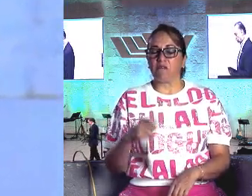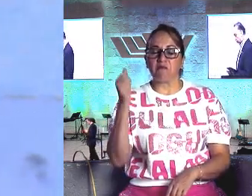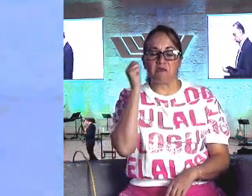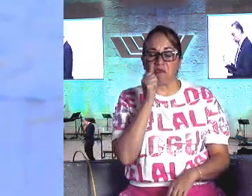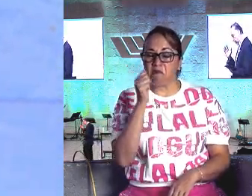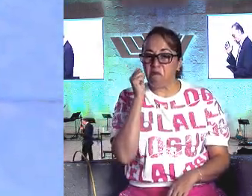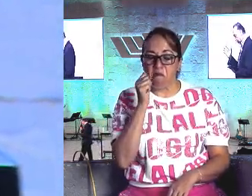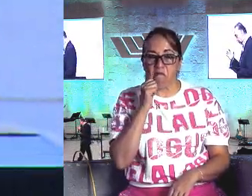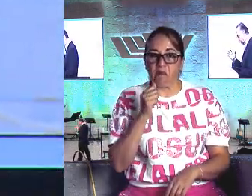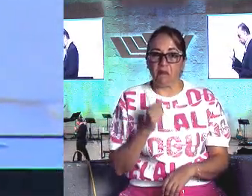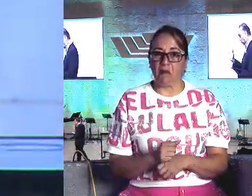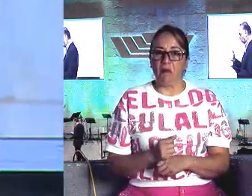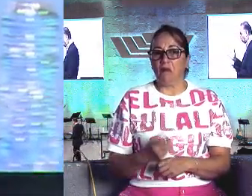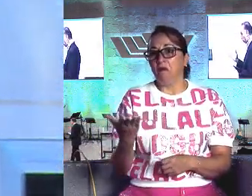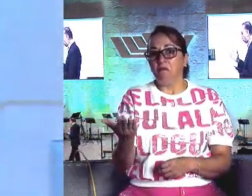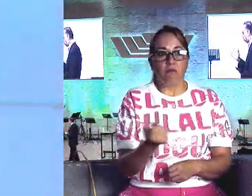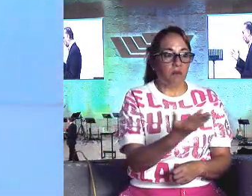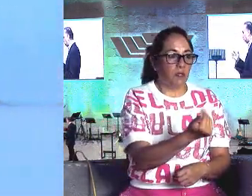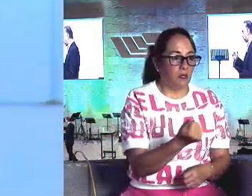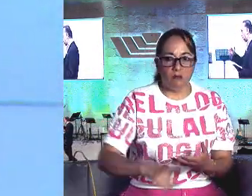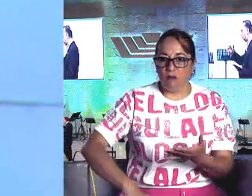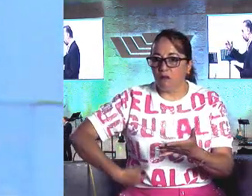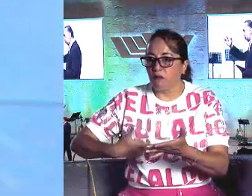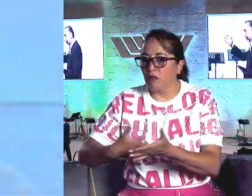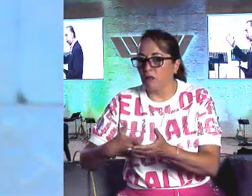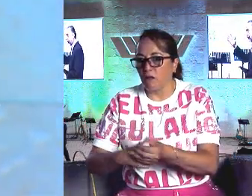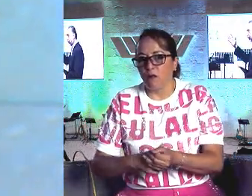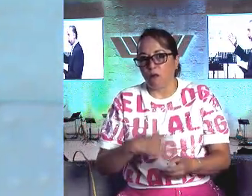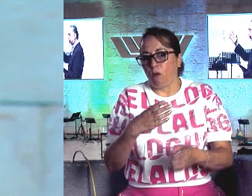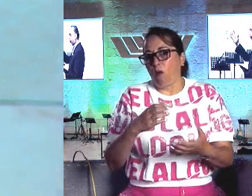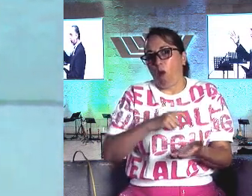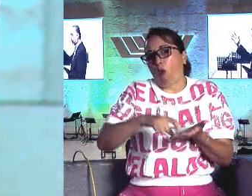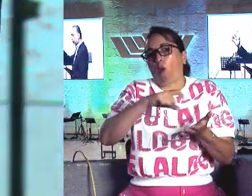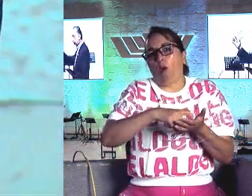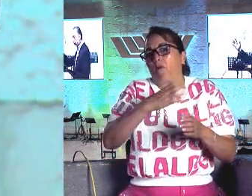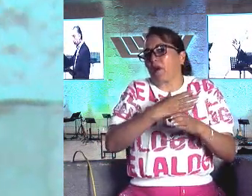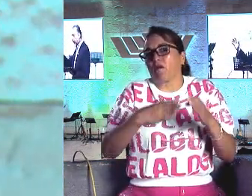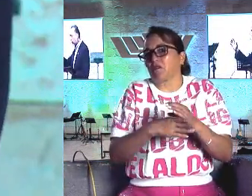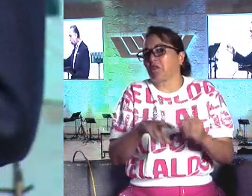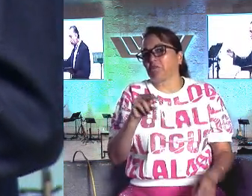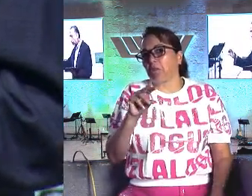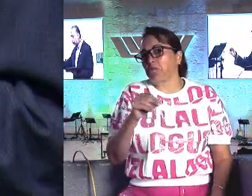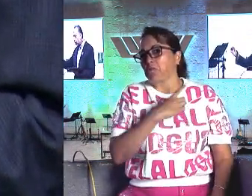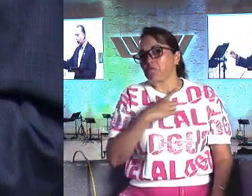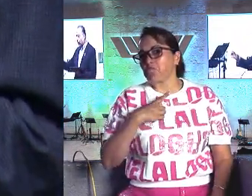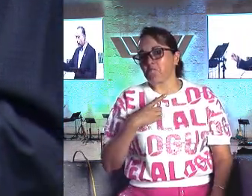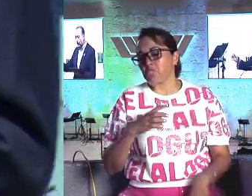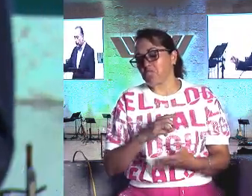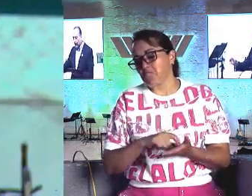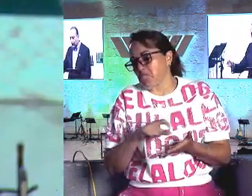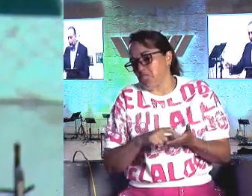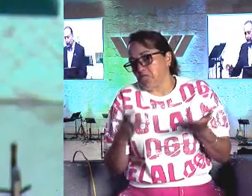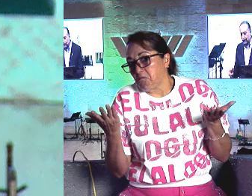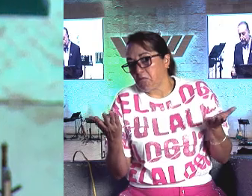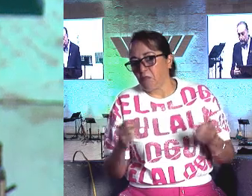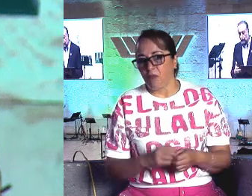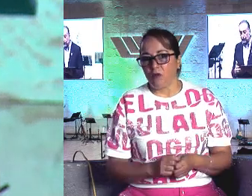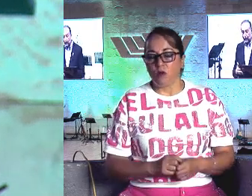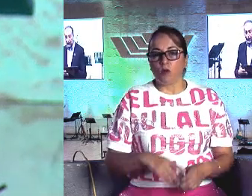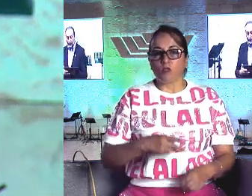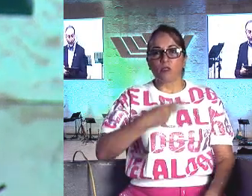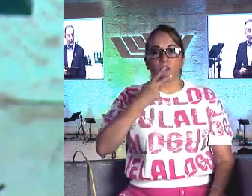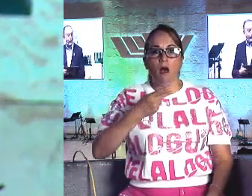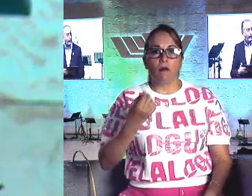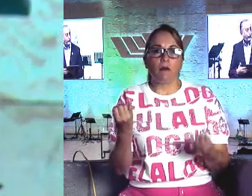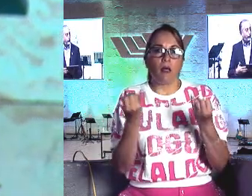lo mejor adquiere productos a meses. Y el problema no es si usó la tarjeta, sino que